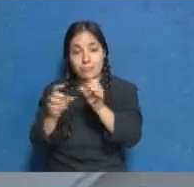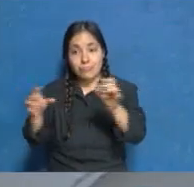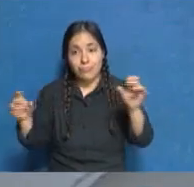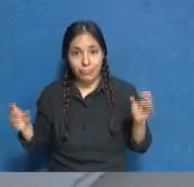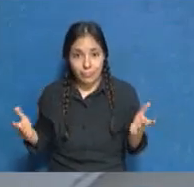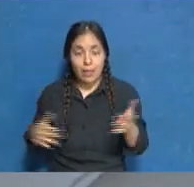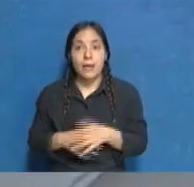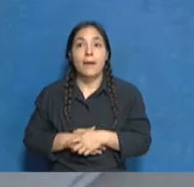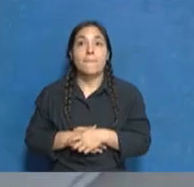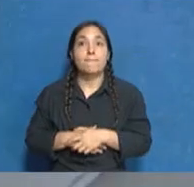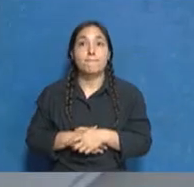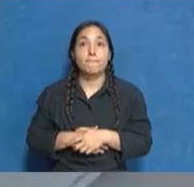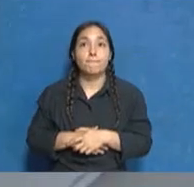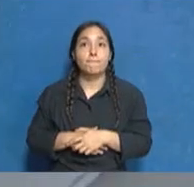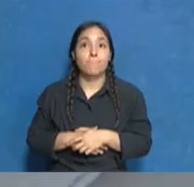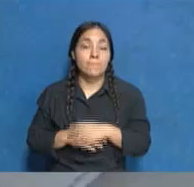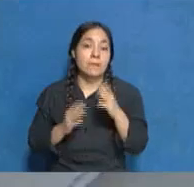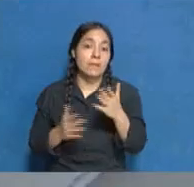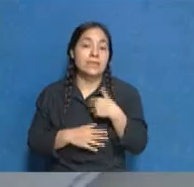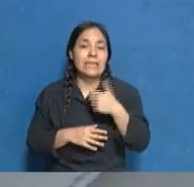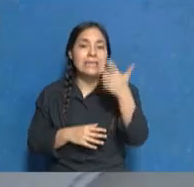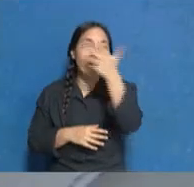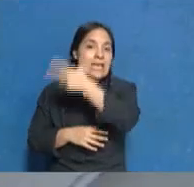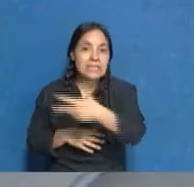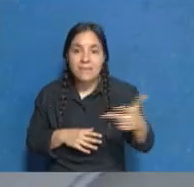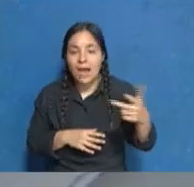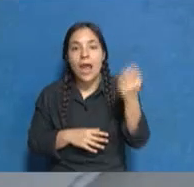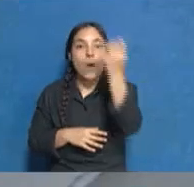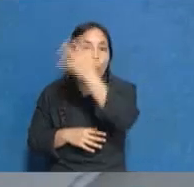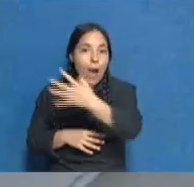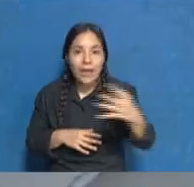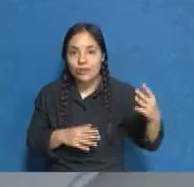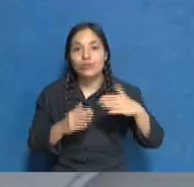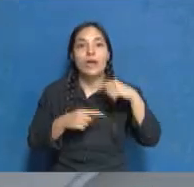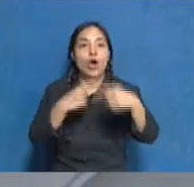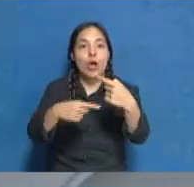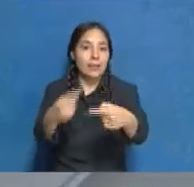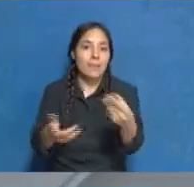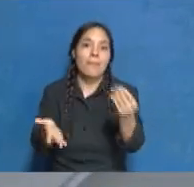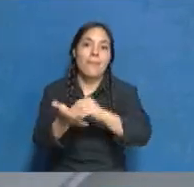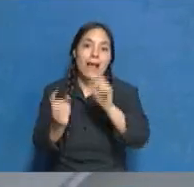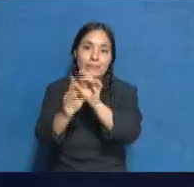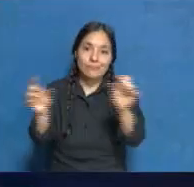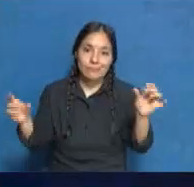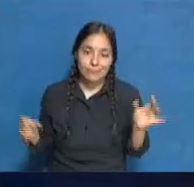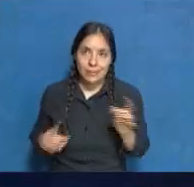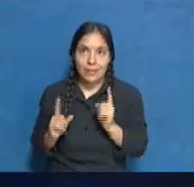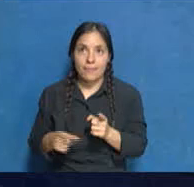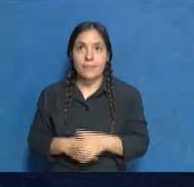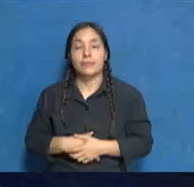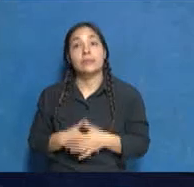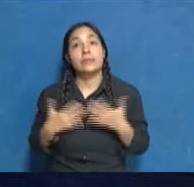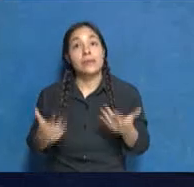que por lo menos durante tres semanas, de tres a cuatro semanas más, sigamos contando casos, ¿no?